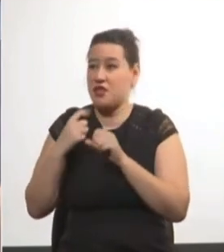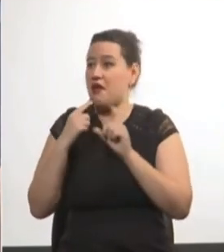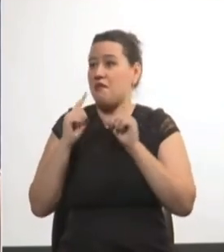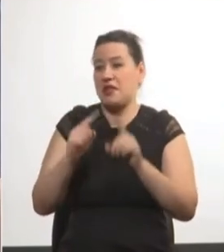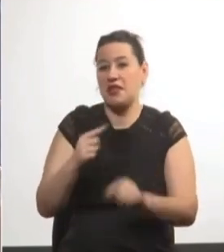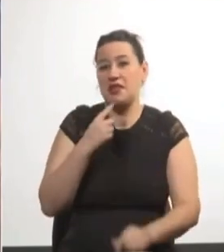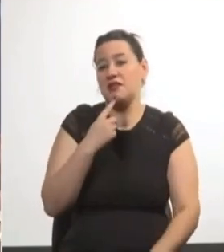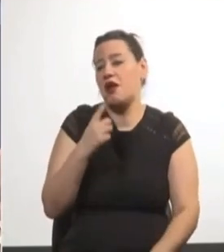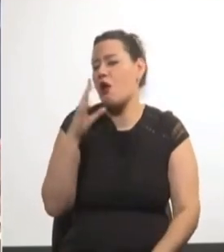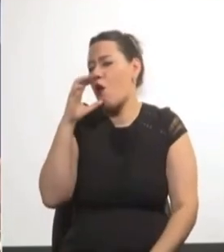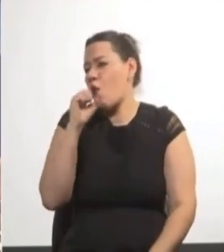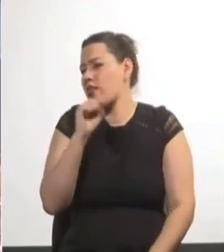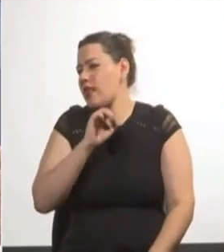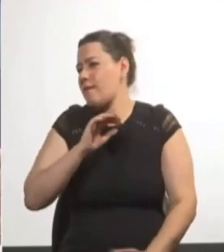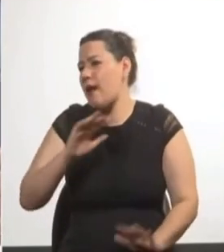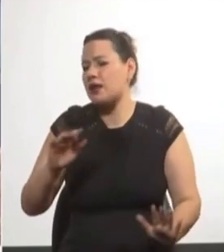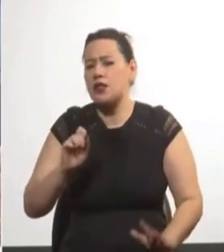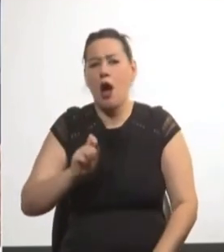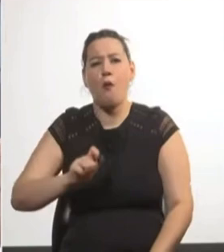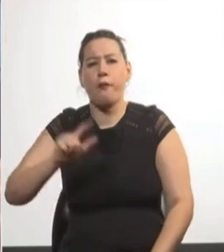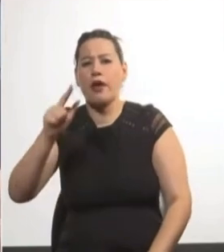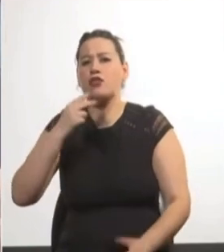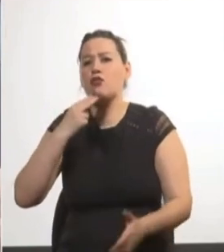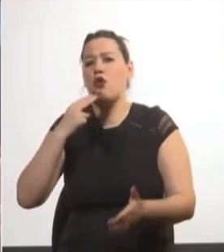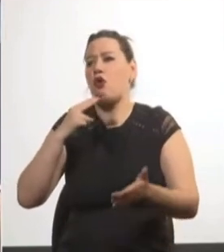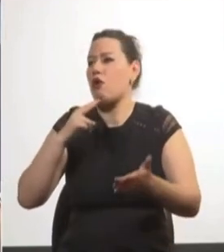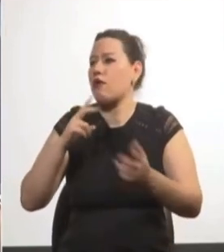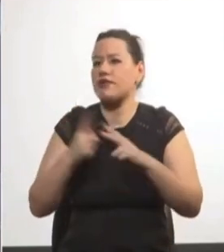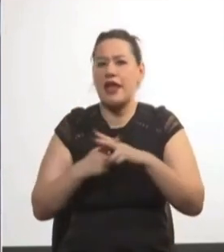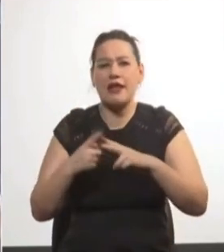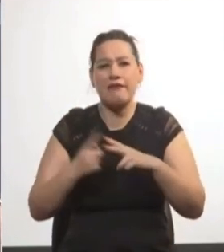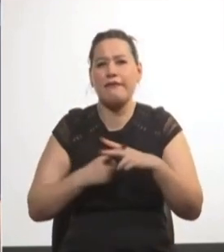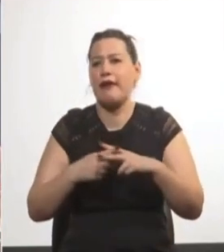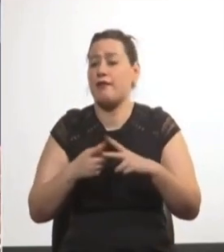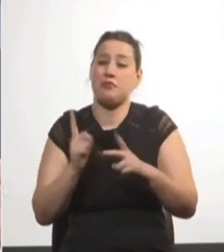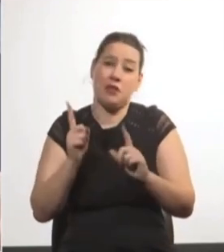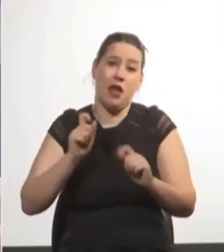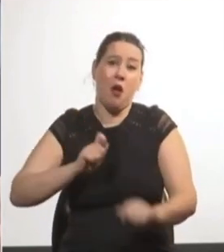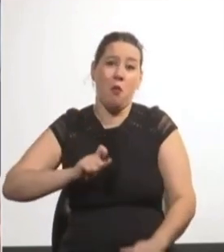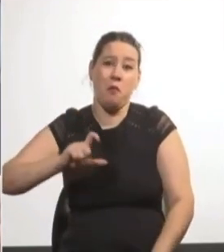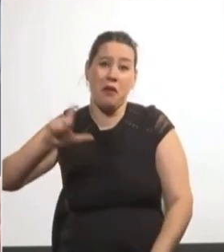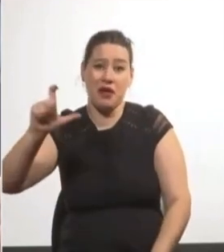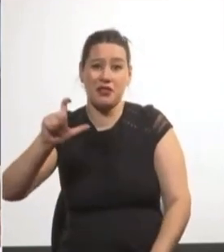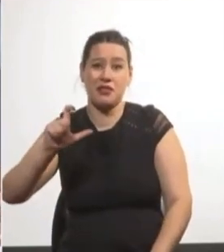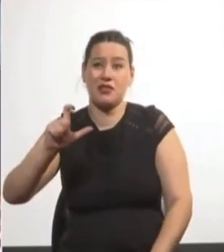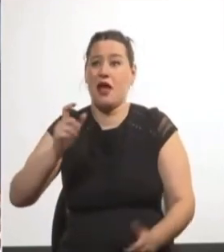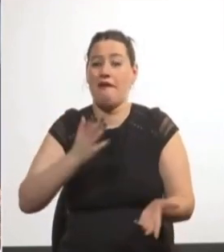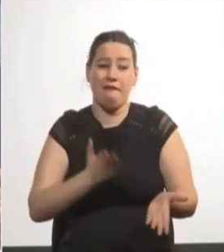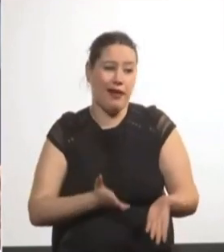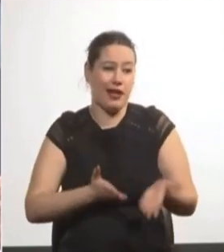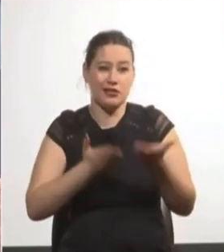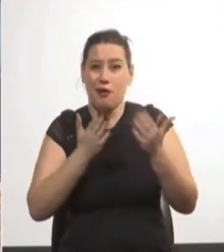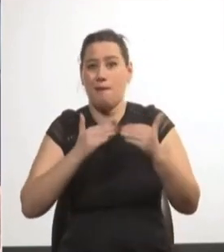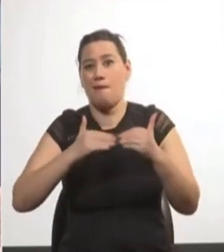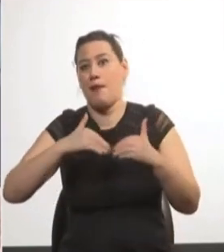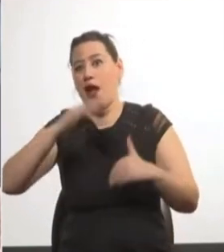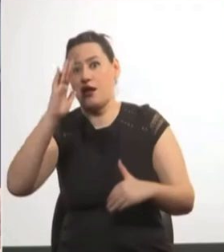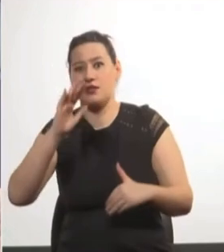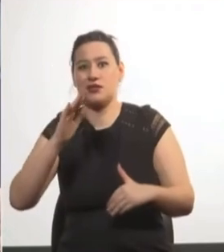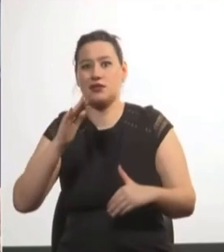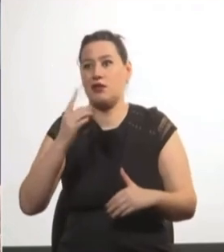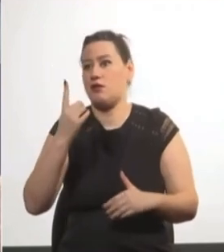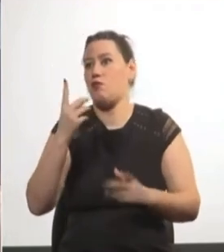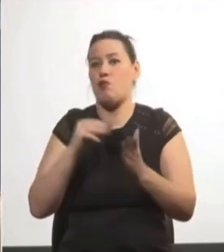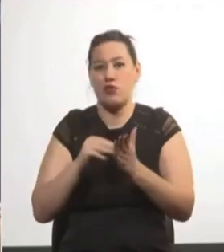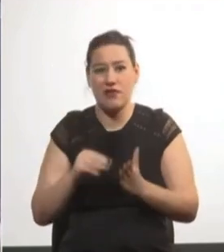se decía que no se soportaba más el aumento de las tarifas públicas, se han aumentado por encima de la inflación más de una